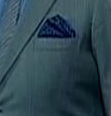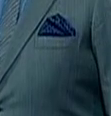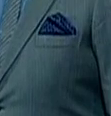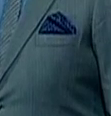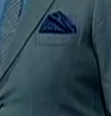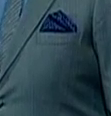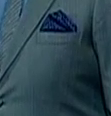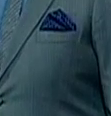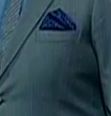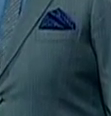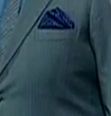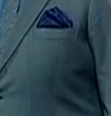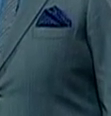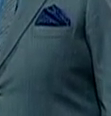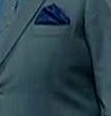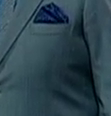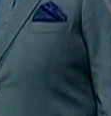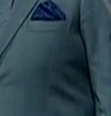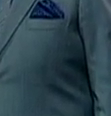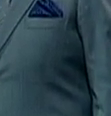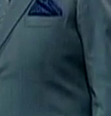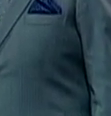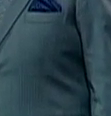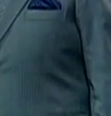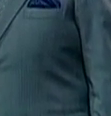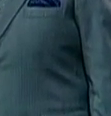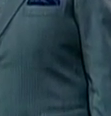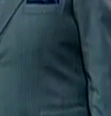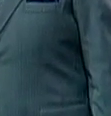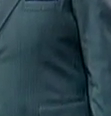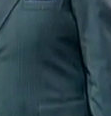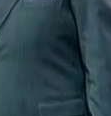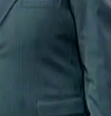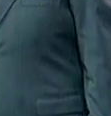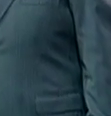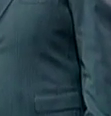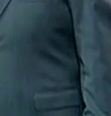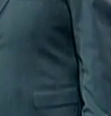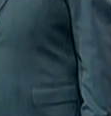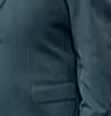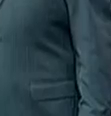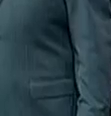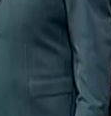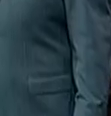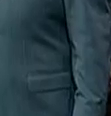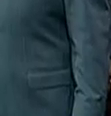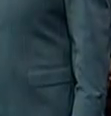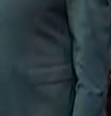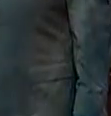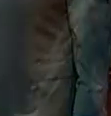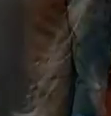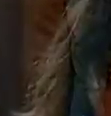al brao pueblo que yo lanzó la ley